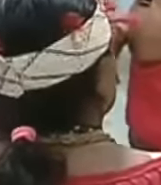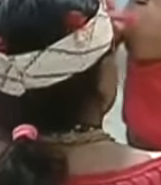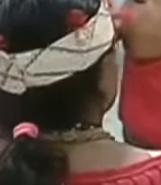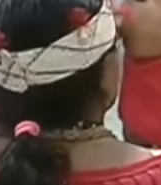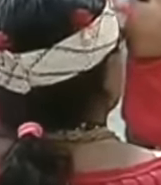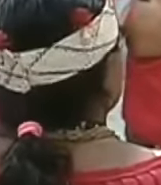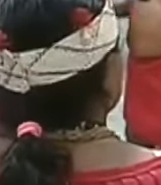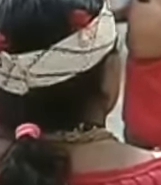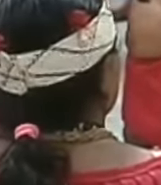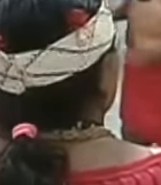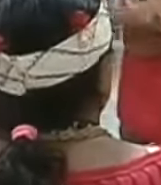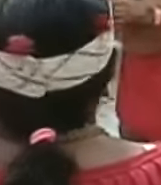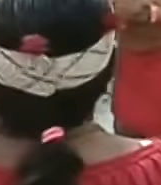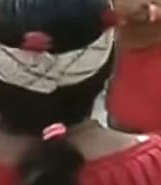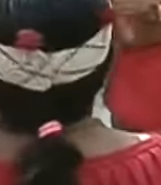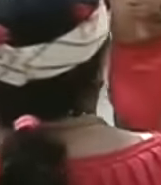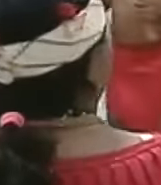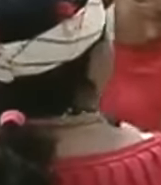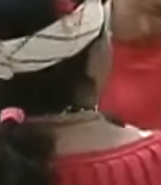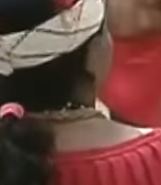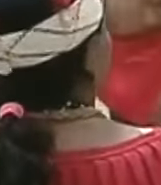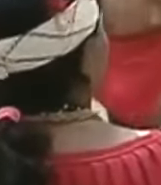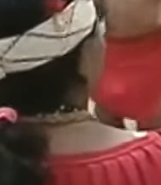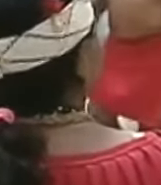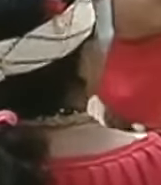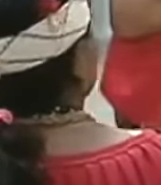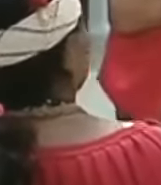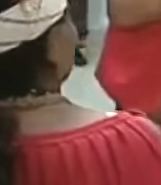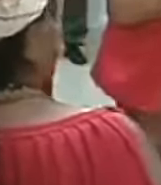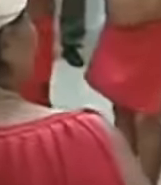Queremos saludar a usted.